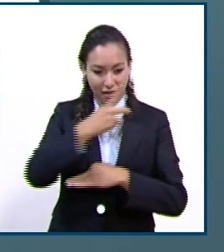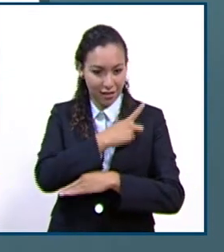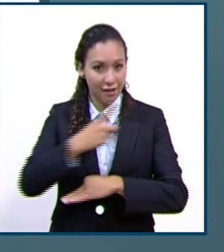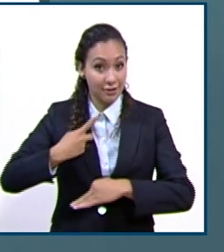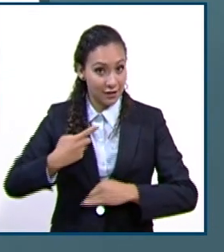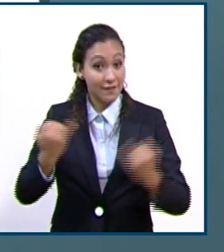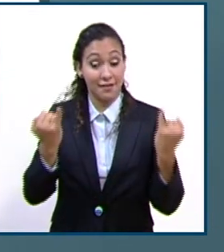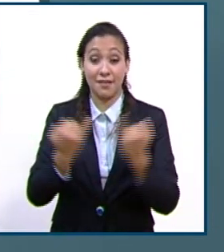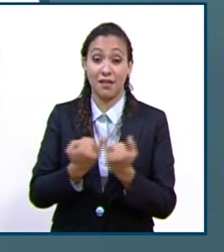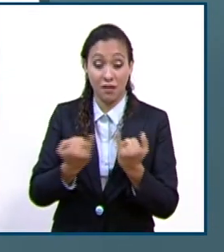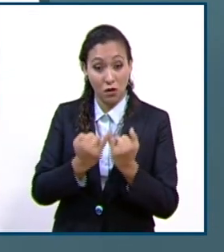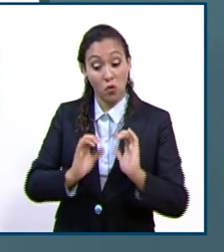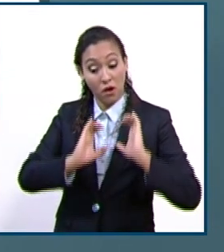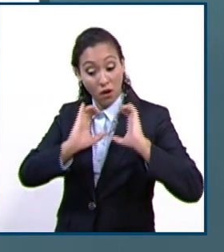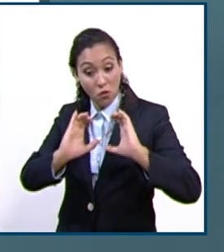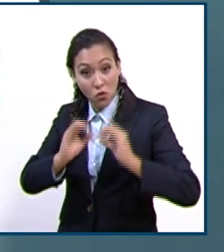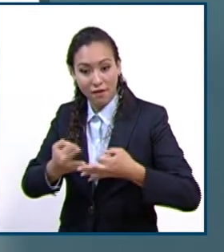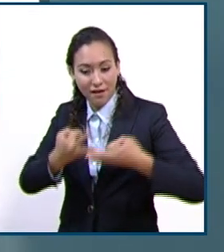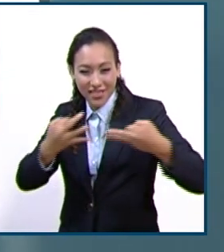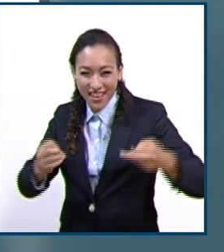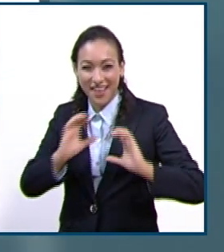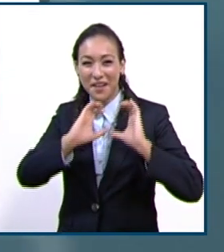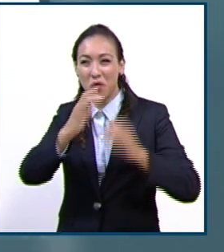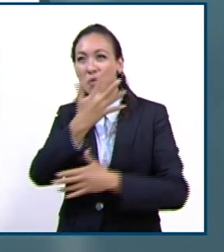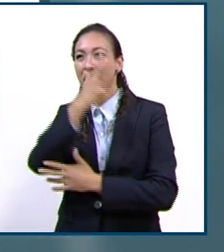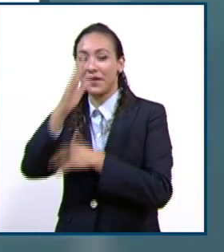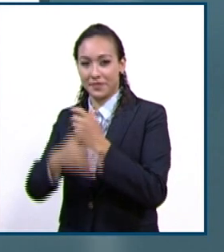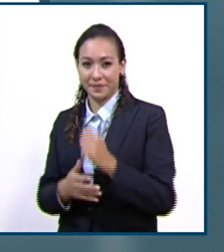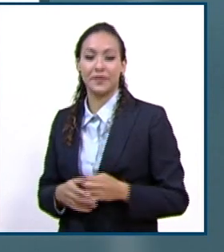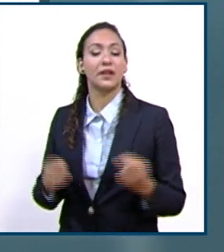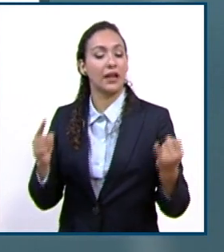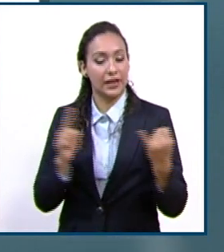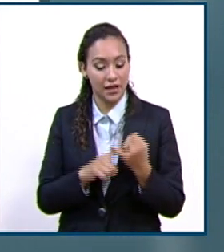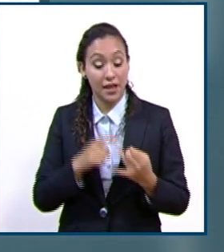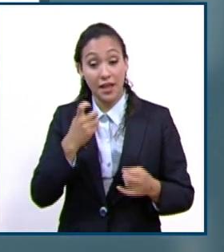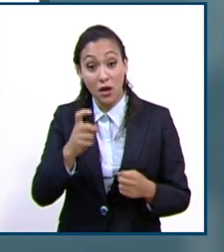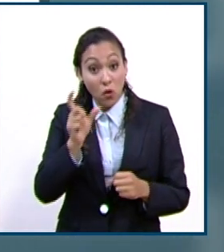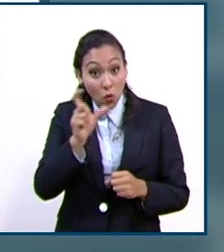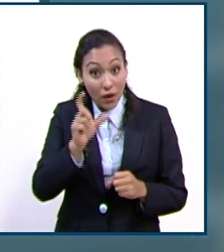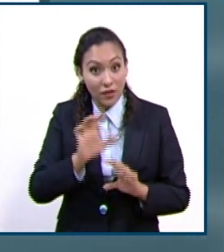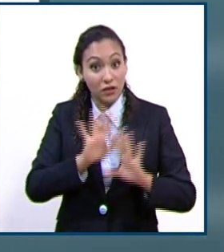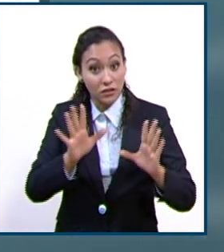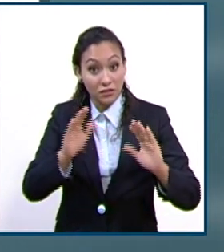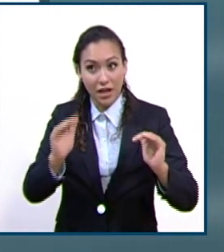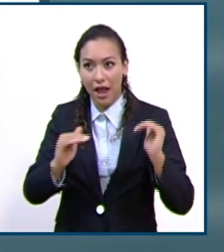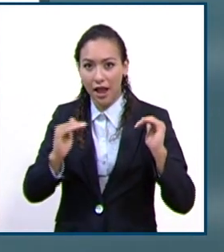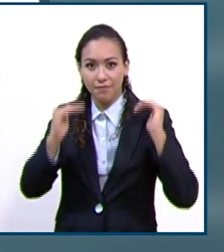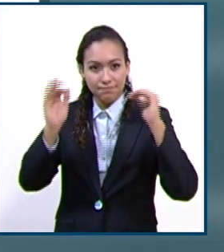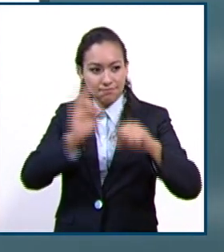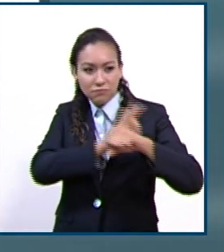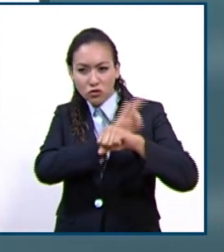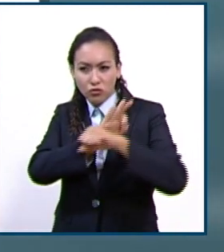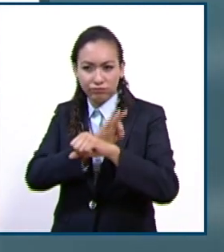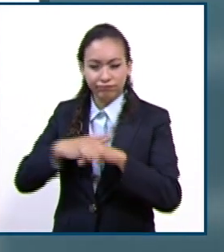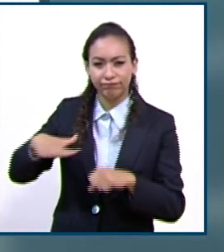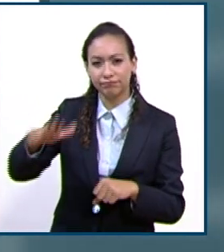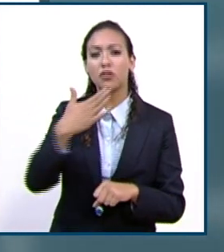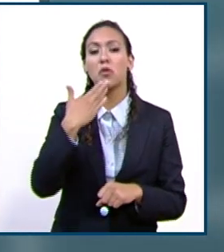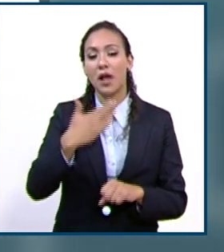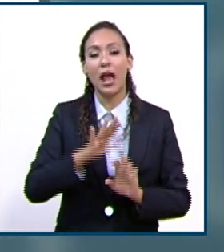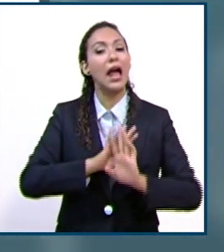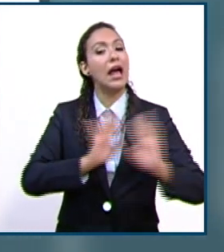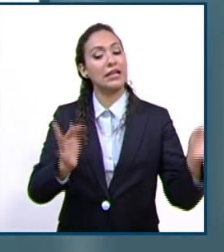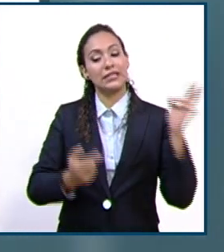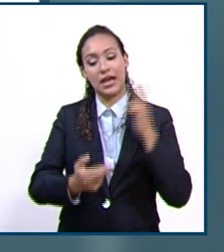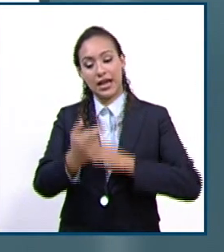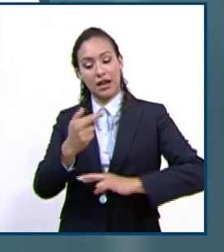participar en la protección del medio ambiente; de no regresión, una vez alcanzado un cierto nivel de protección, ya no se puede